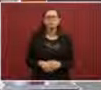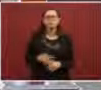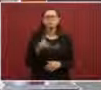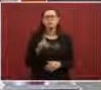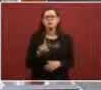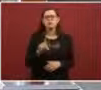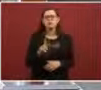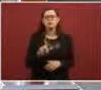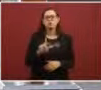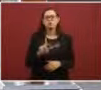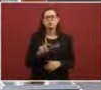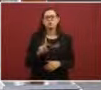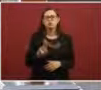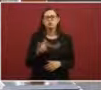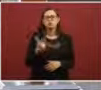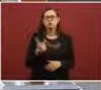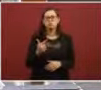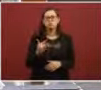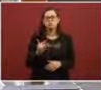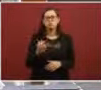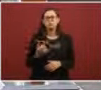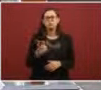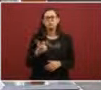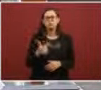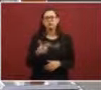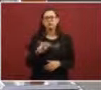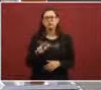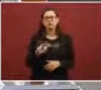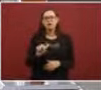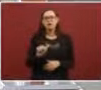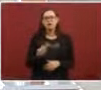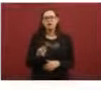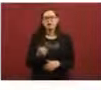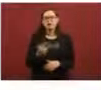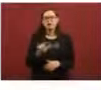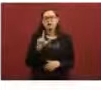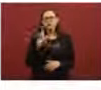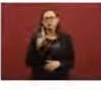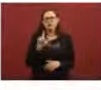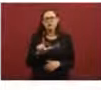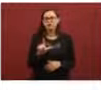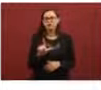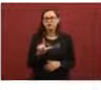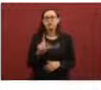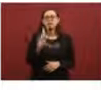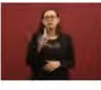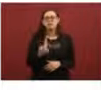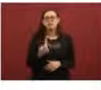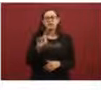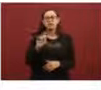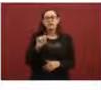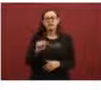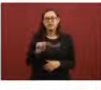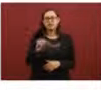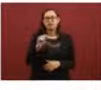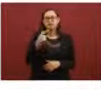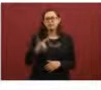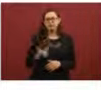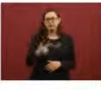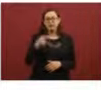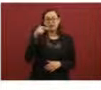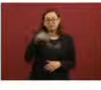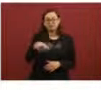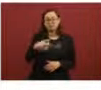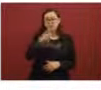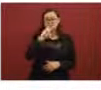dolutegravir, lo voy a mencionar como DTG en su abreviatura, es la mejor opción disponible en México como un tercer